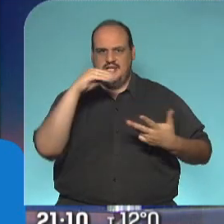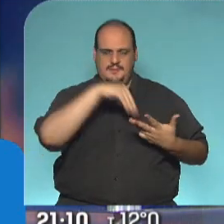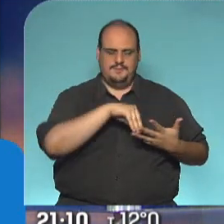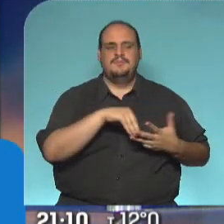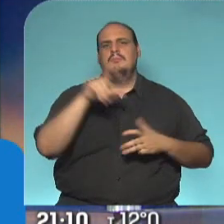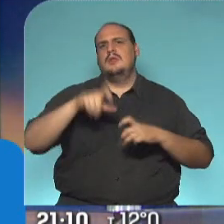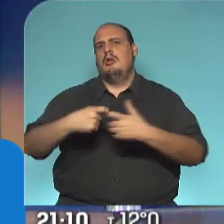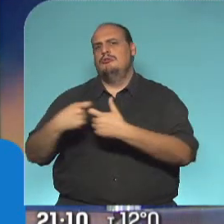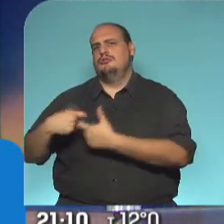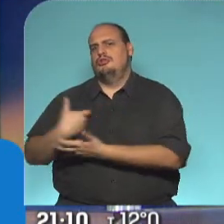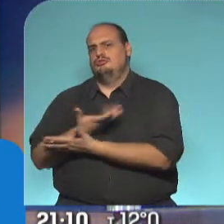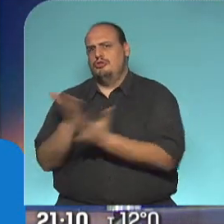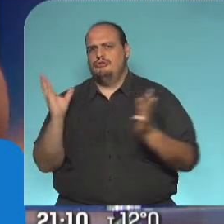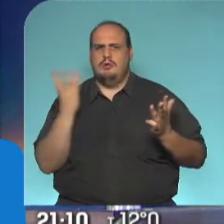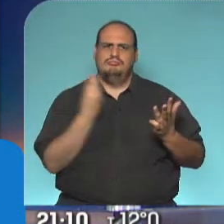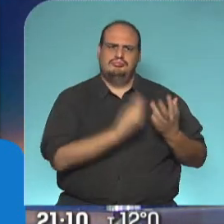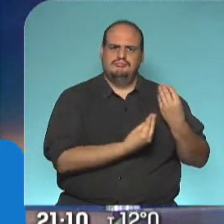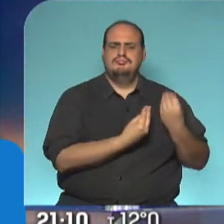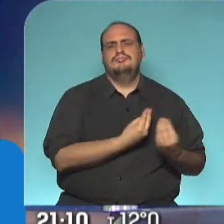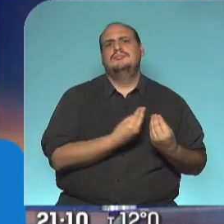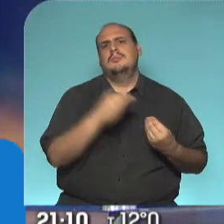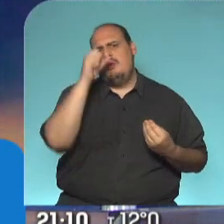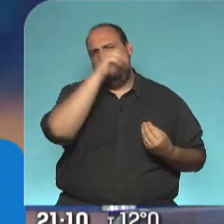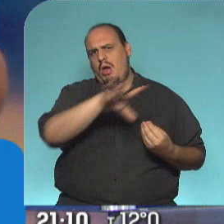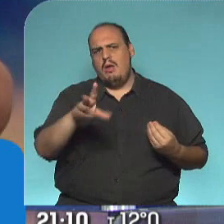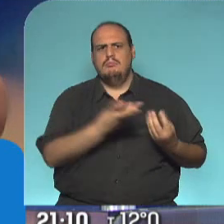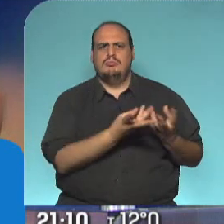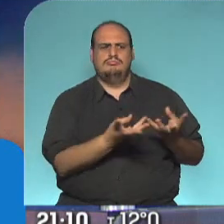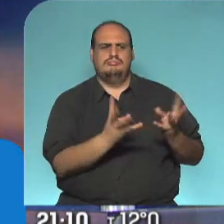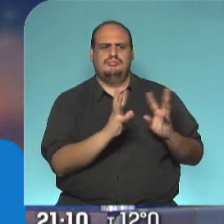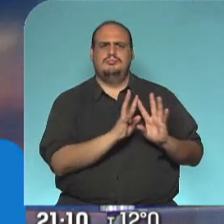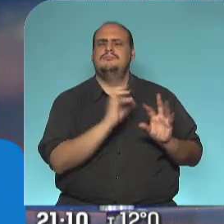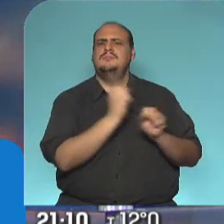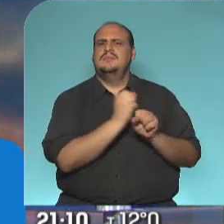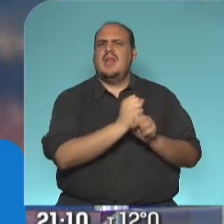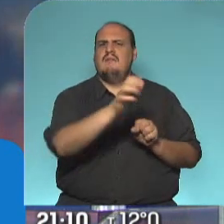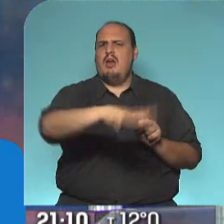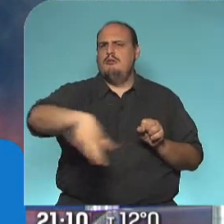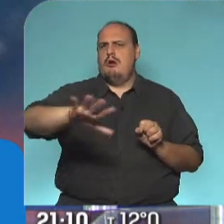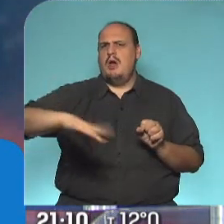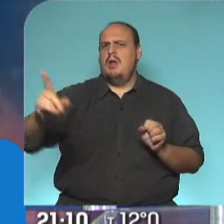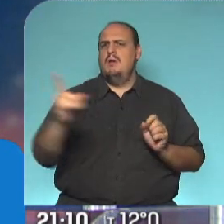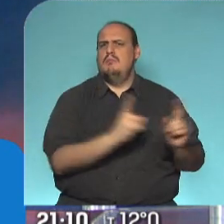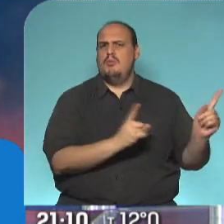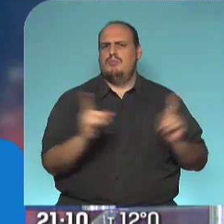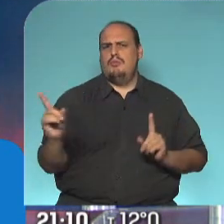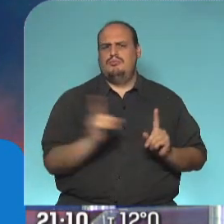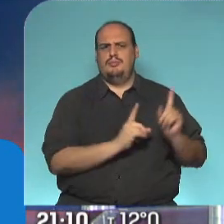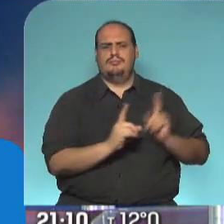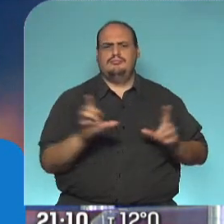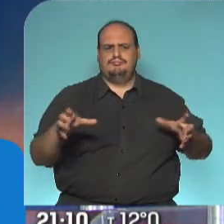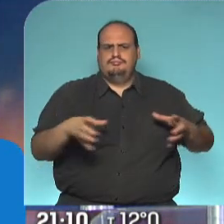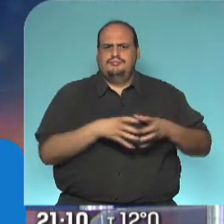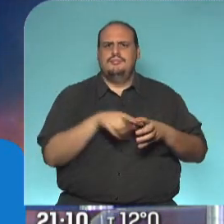organizaciones sociales, también por el campo, es decir, un comité que abarque todos los sectores del trabajo, todos los sectores que puedan generar propuestas para ver cómo salimos.